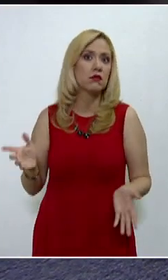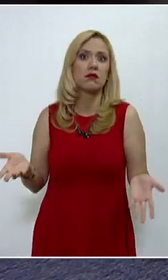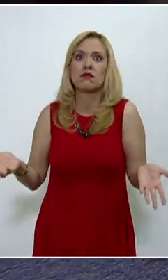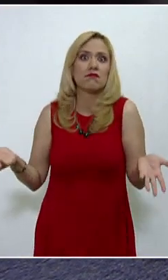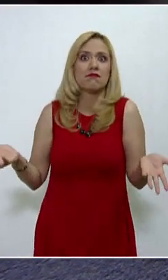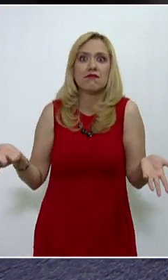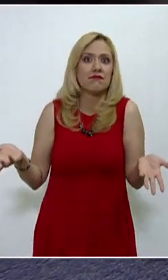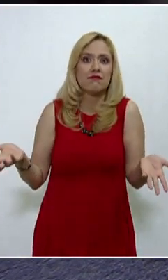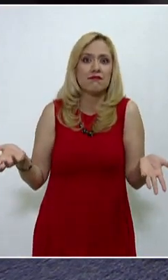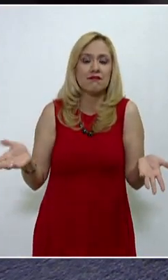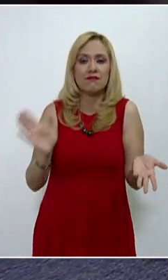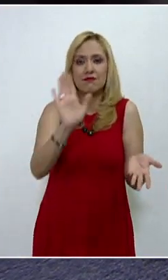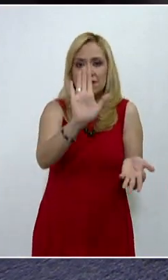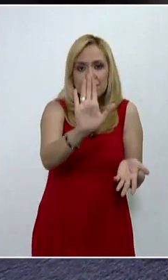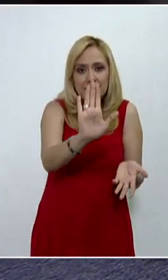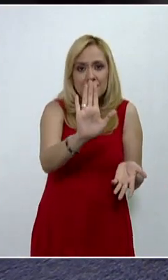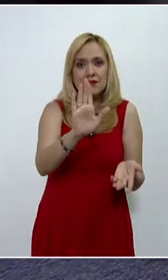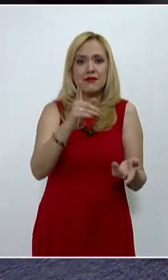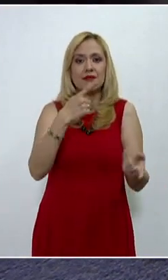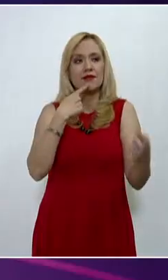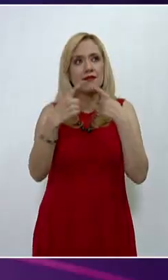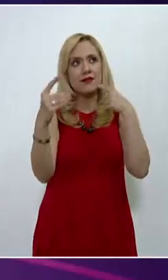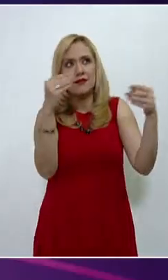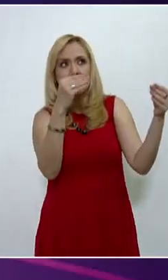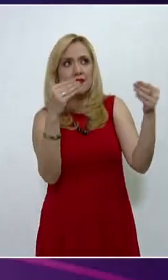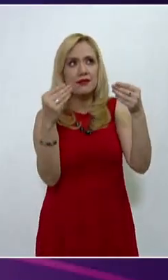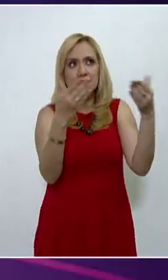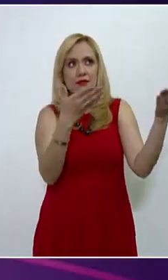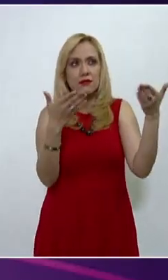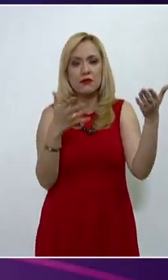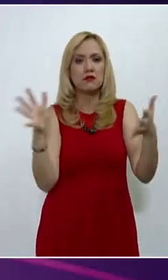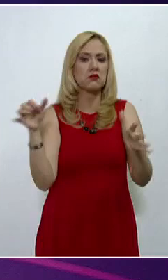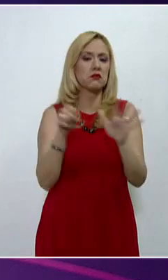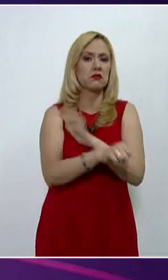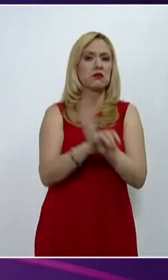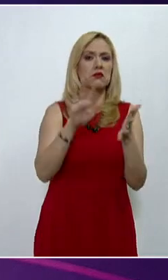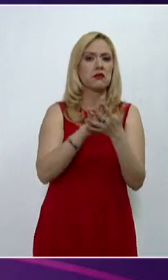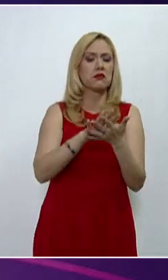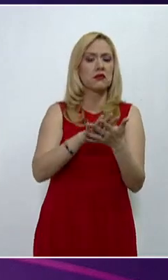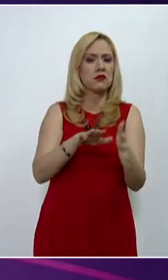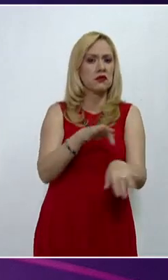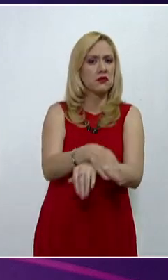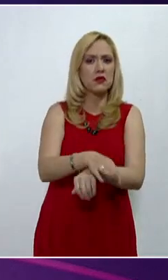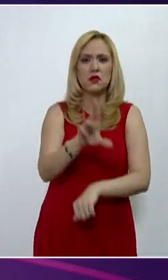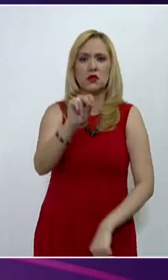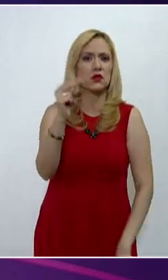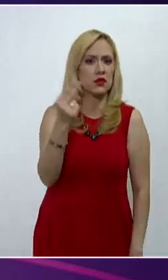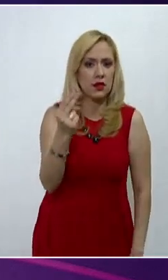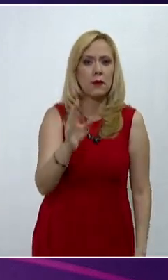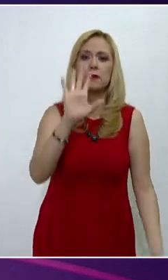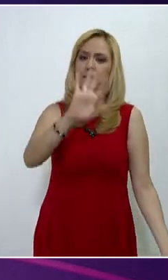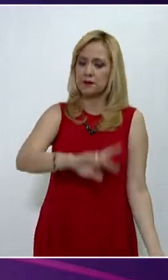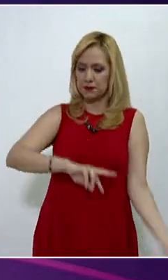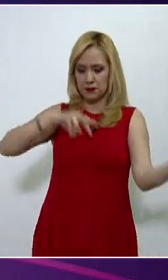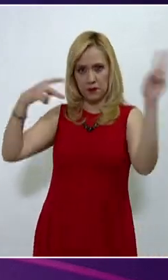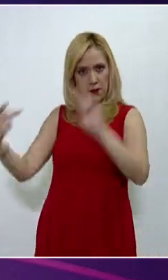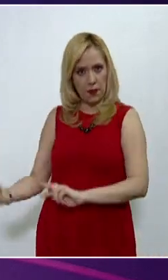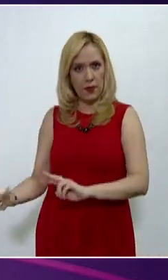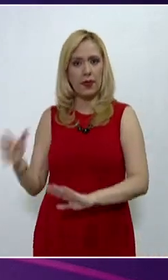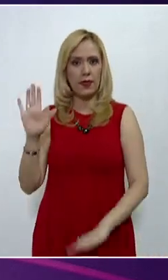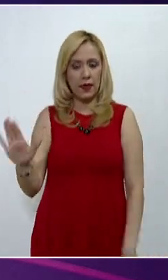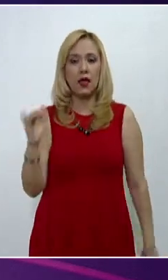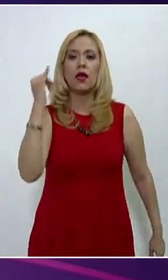no, bien podría ser un caso debatible para que muy probablemente fuera prisión preventiva, pero pongo un contraejemplo. Un caso real.